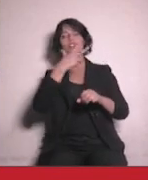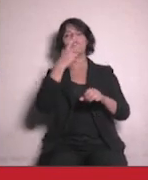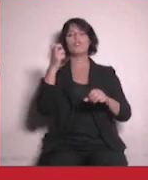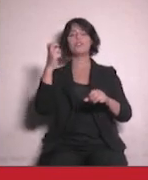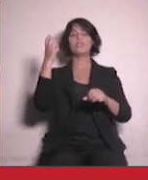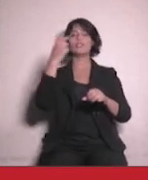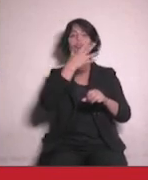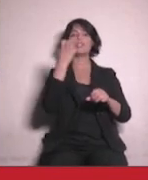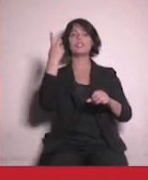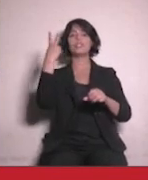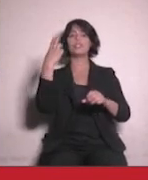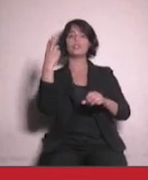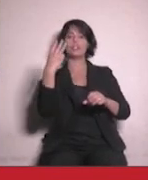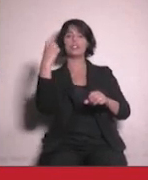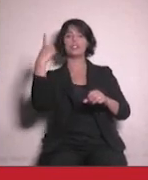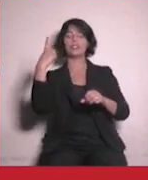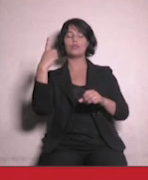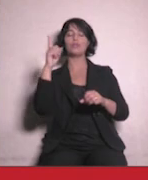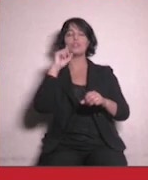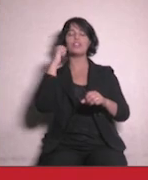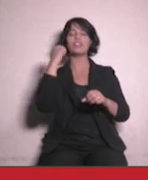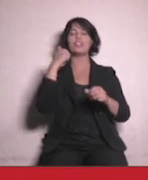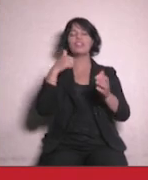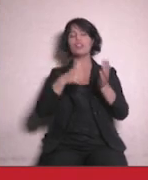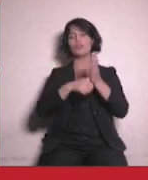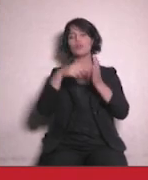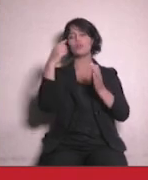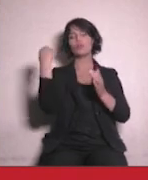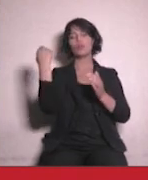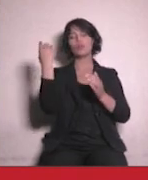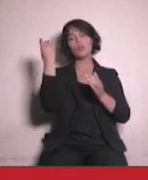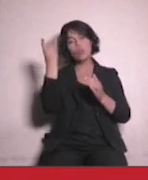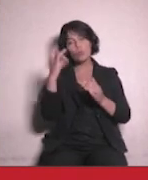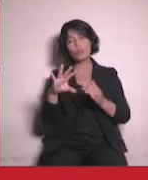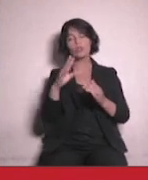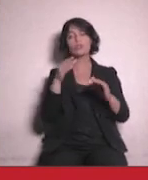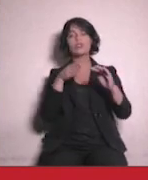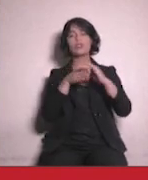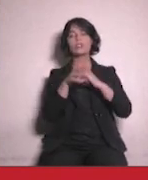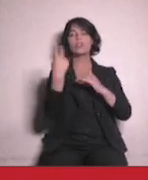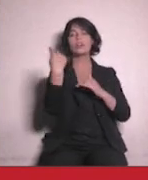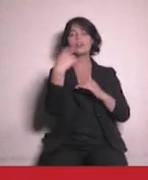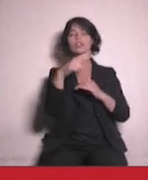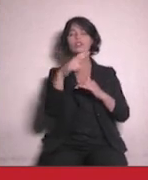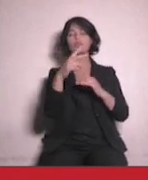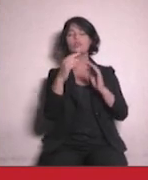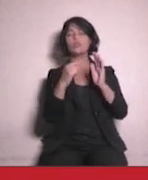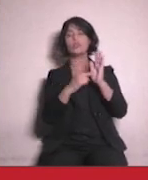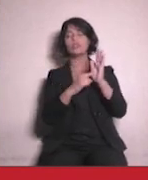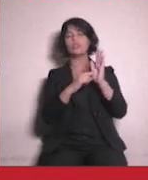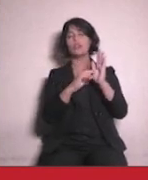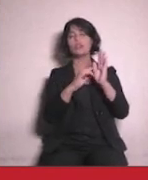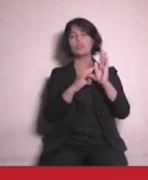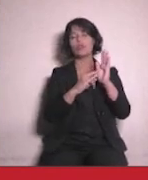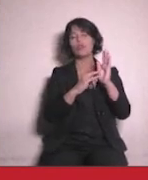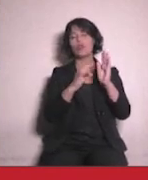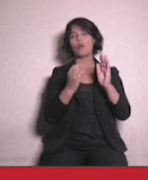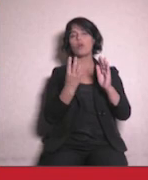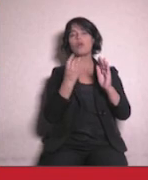931.000 de ellos, RUT únicos, que entraron en su sitio web, en su sitio